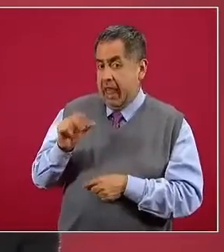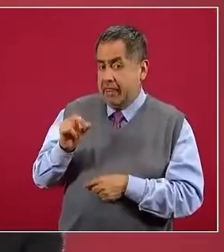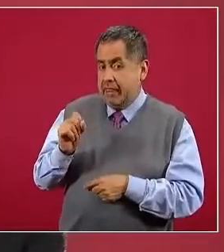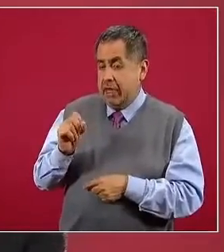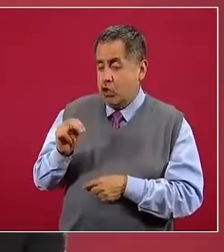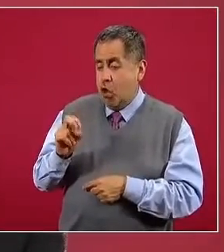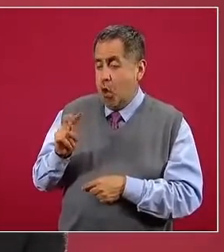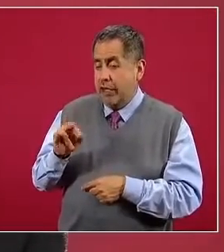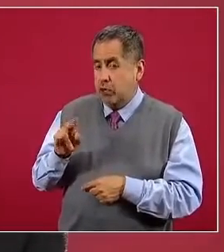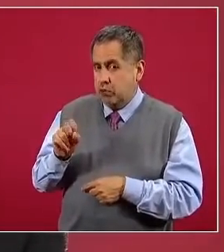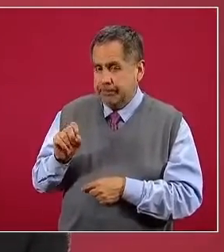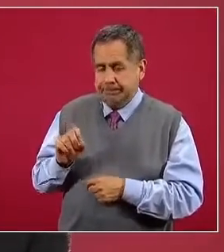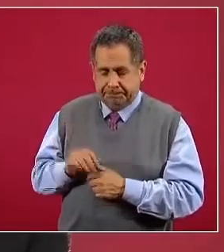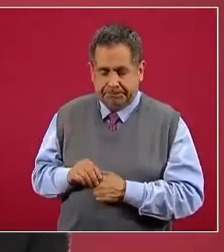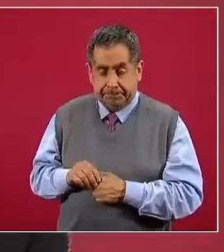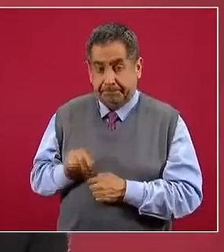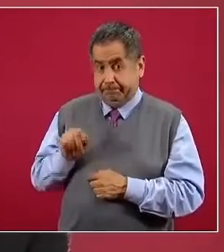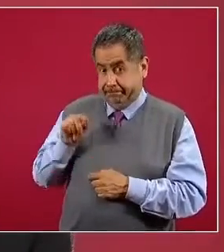Los adenovirus